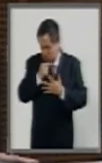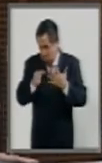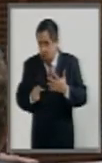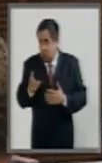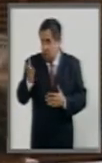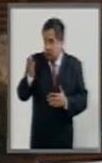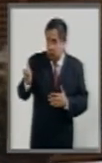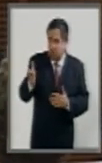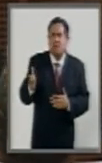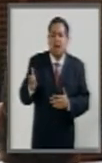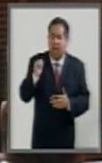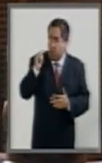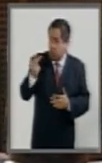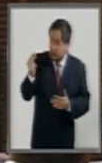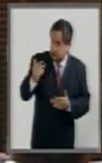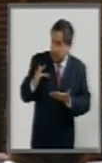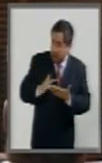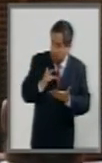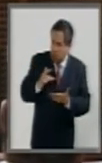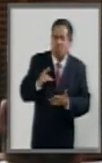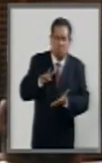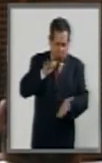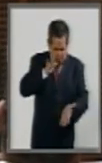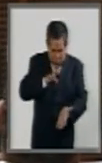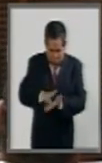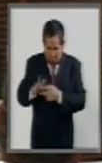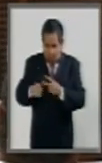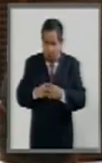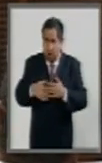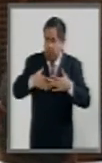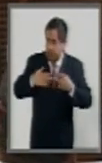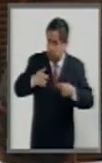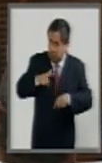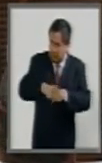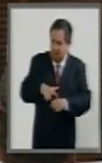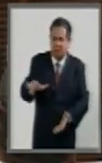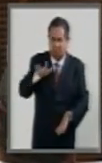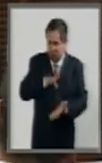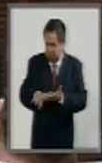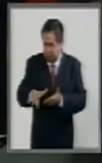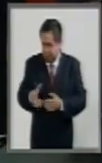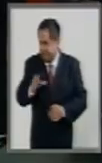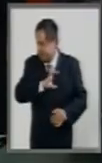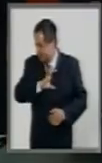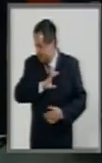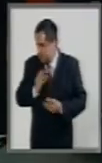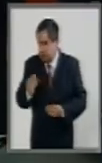cuentas con nosotros y personalmente cuentas conmigo. Te queremos.